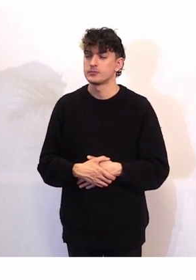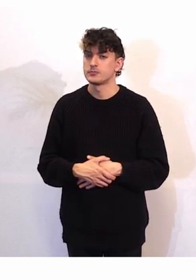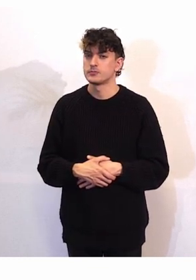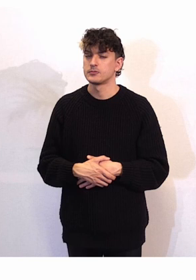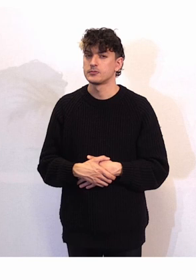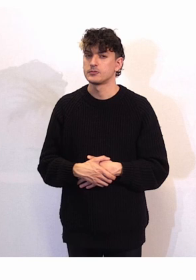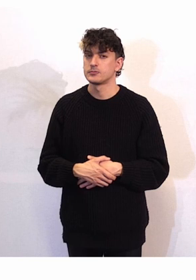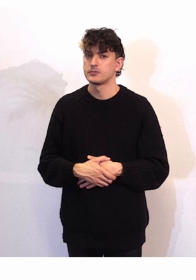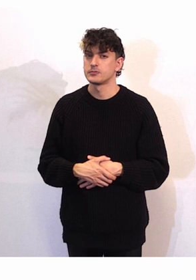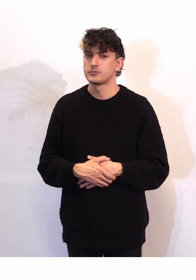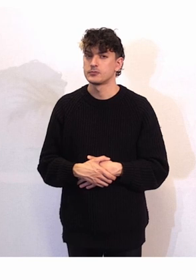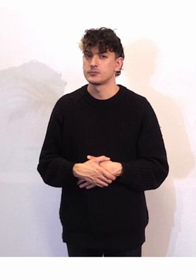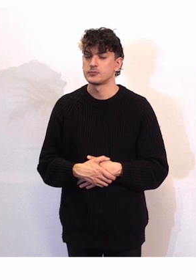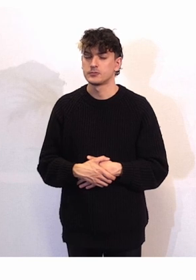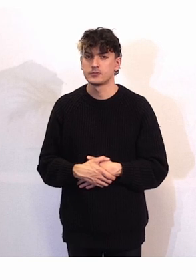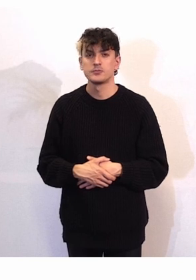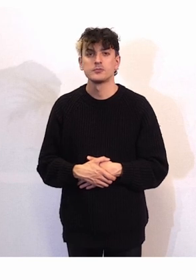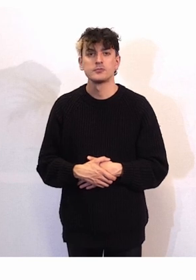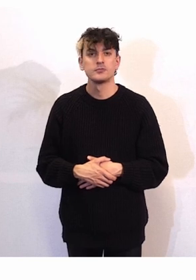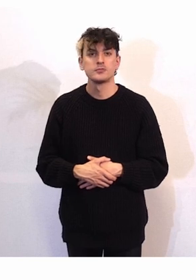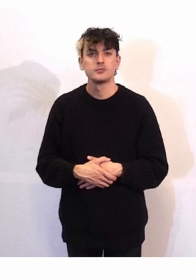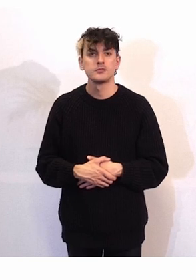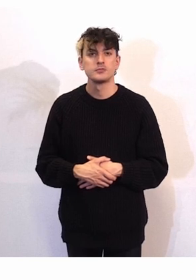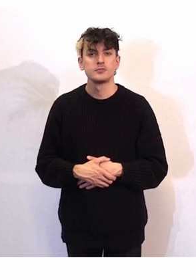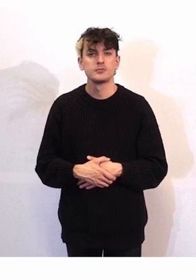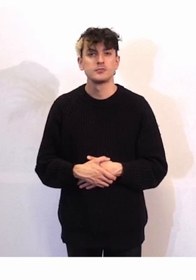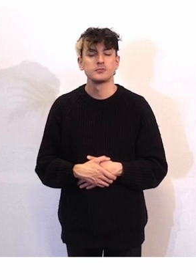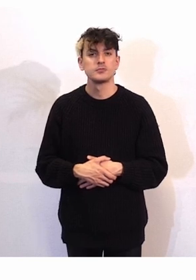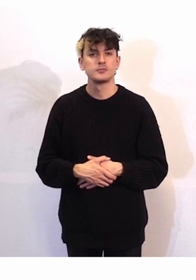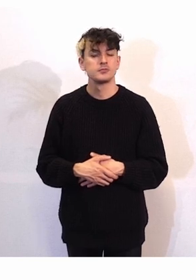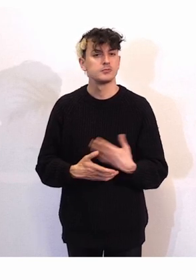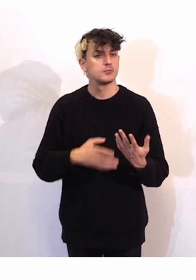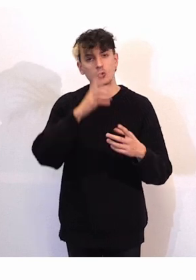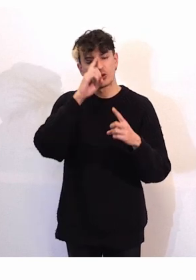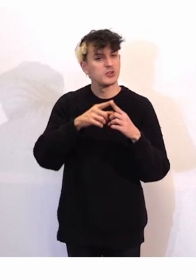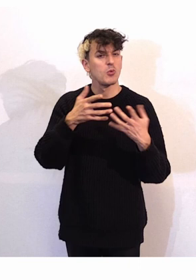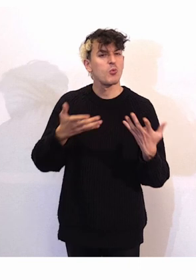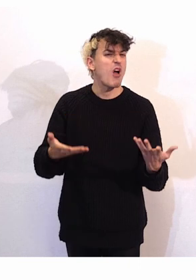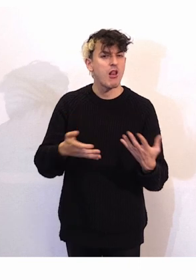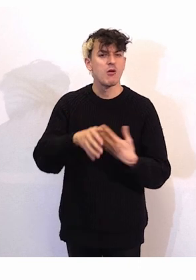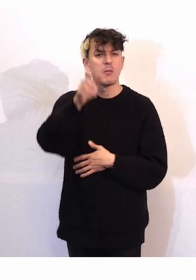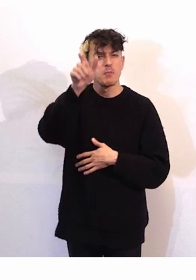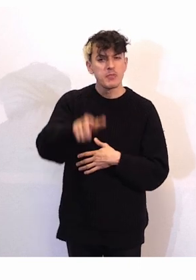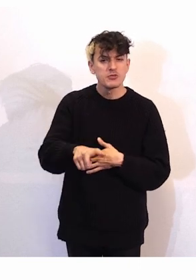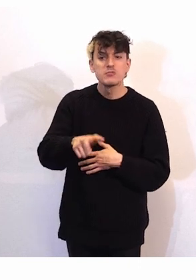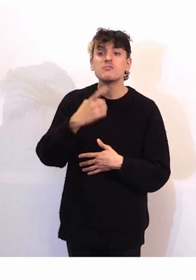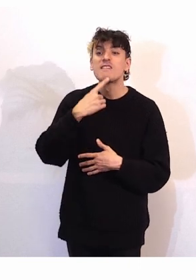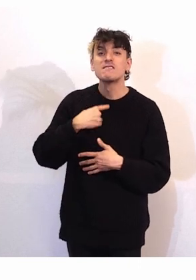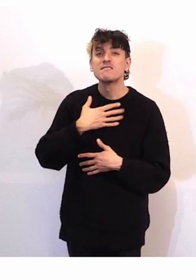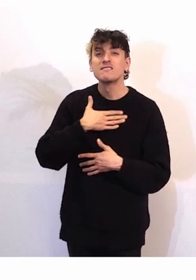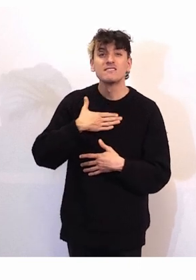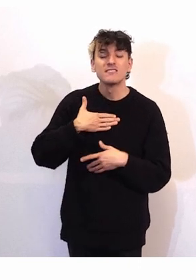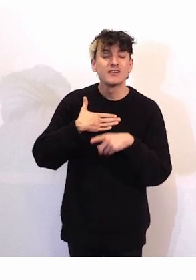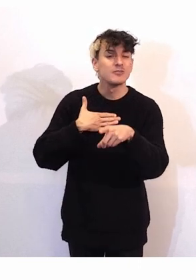Sirve para entender lo que una persona nos quiere decir, pero no puede